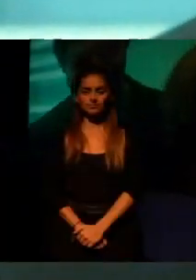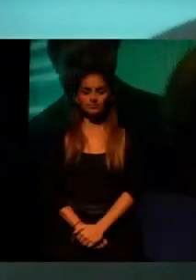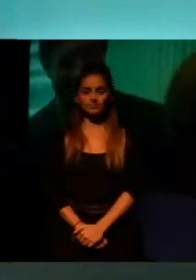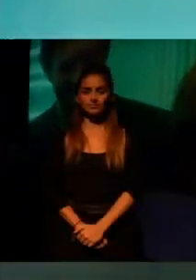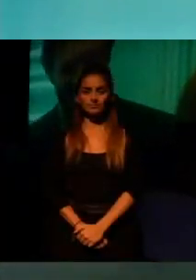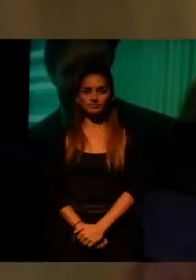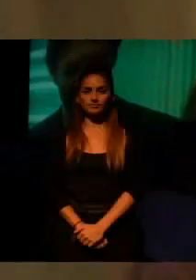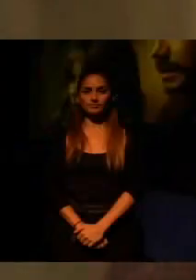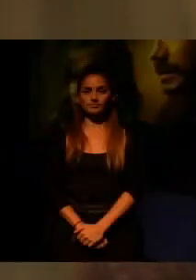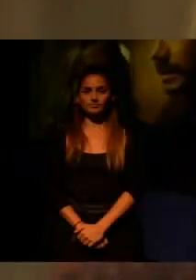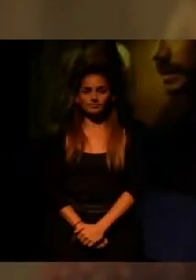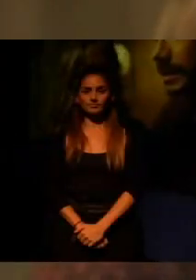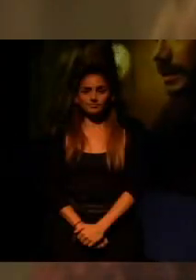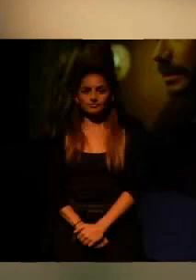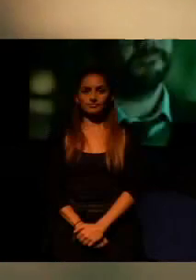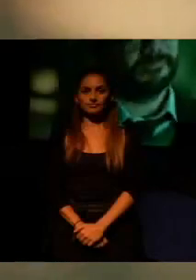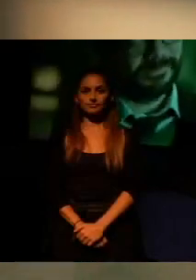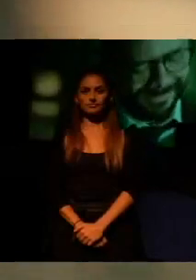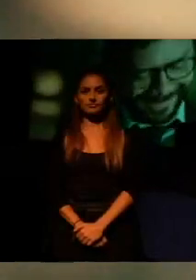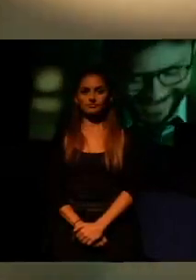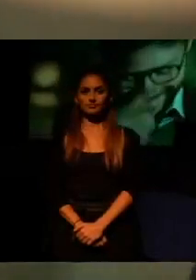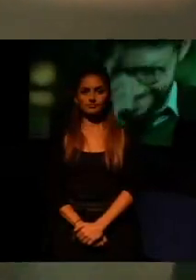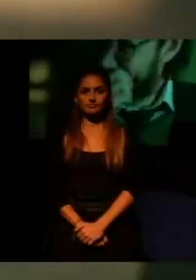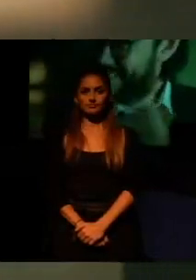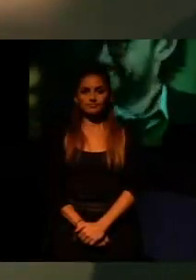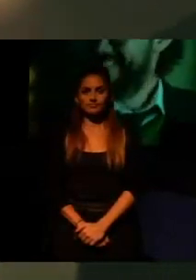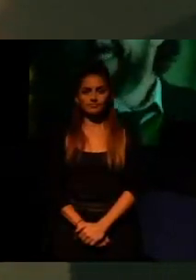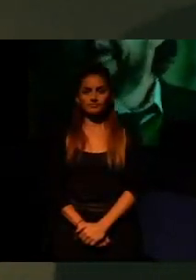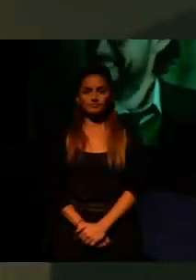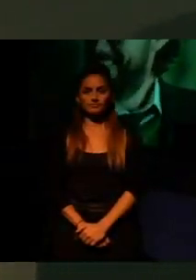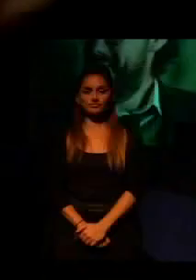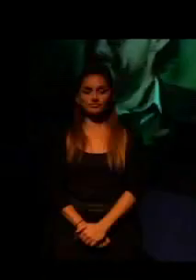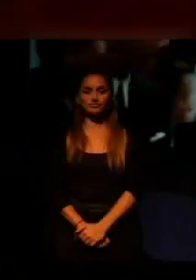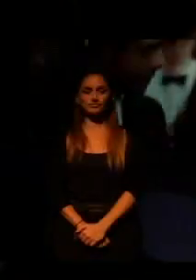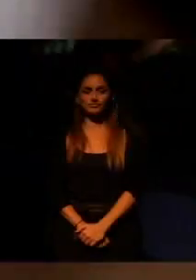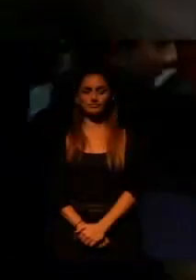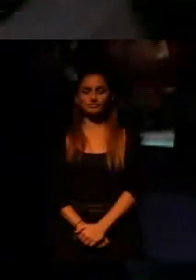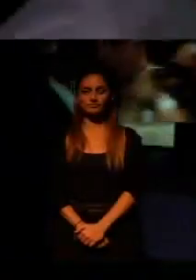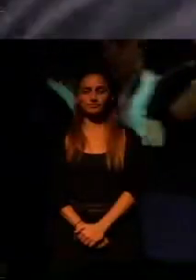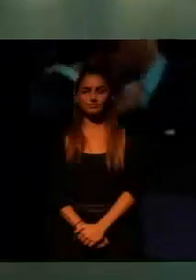Thank you.